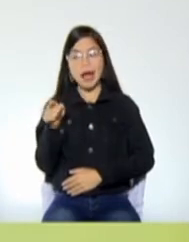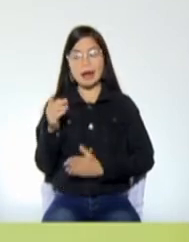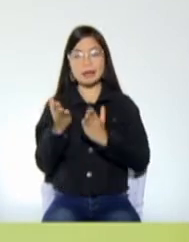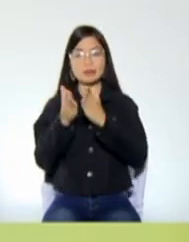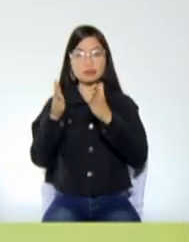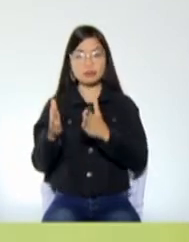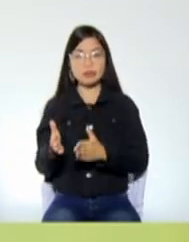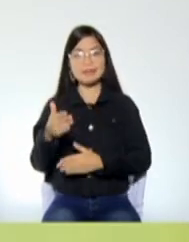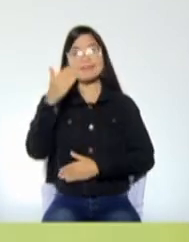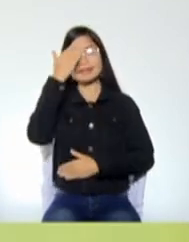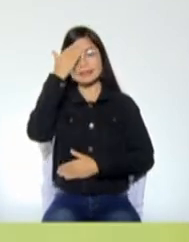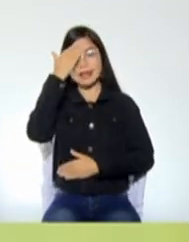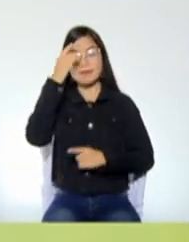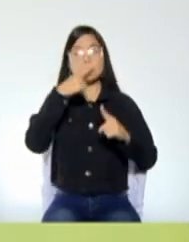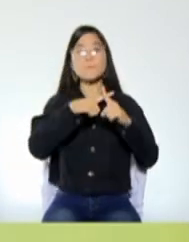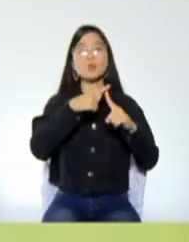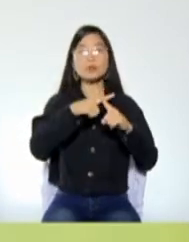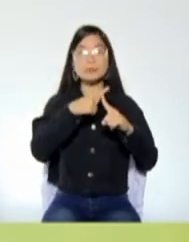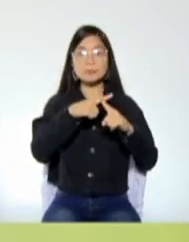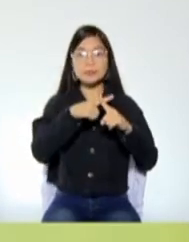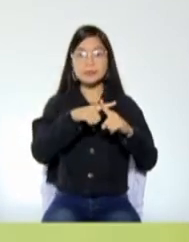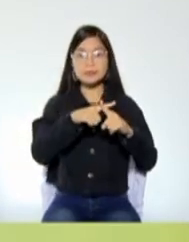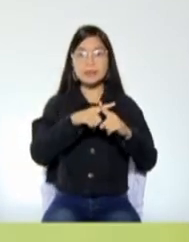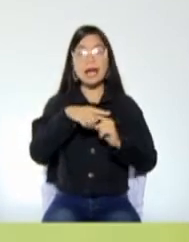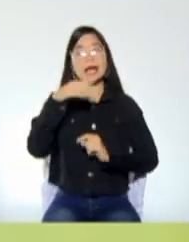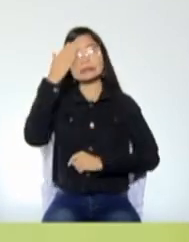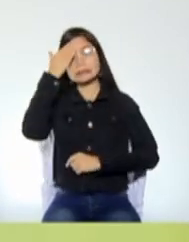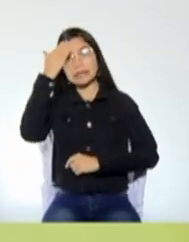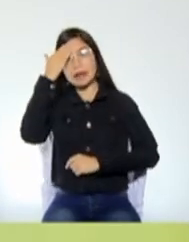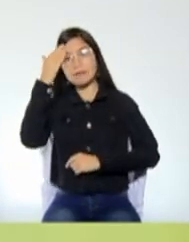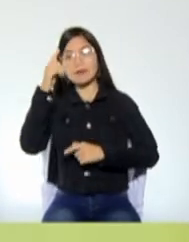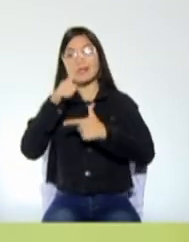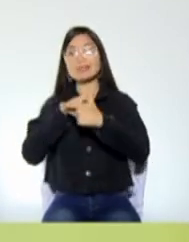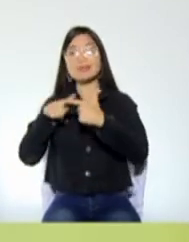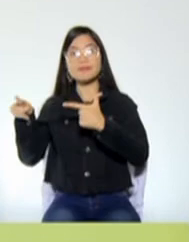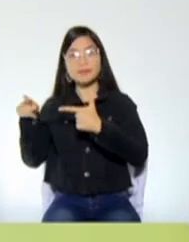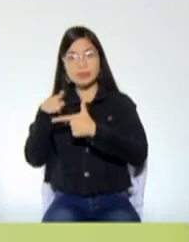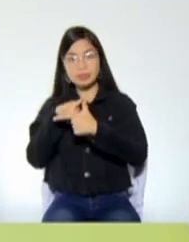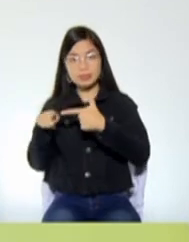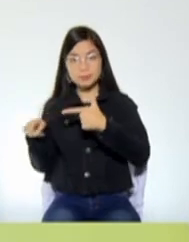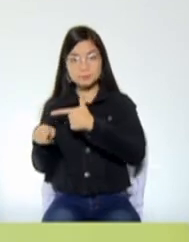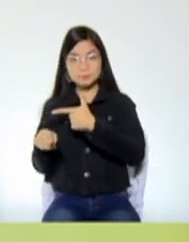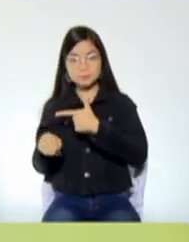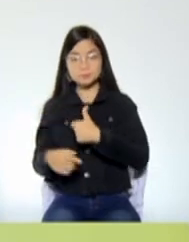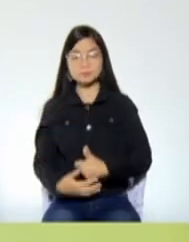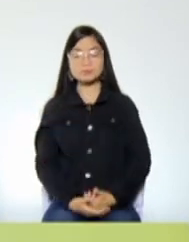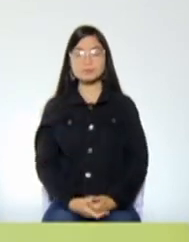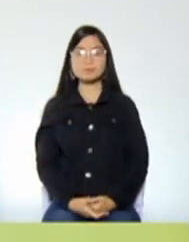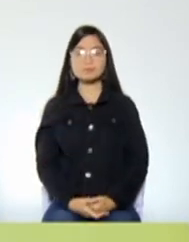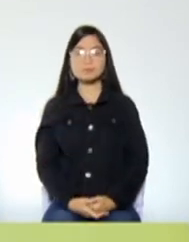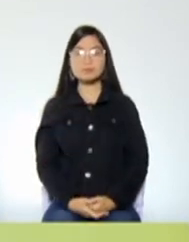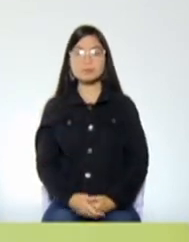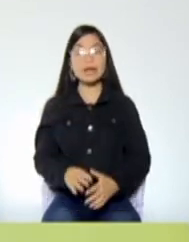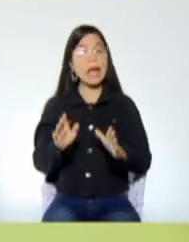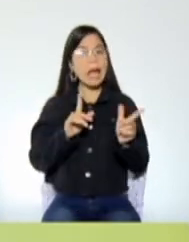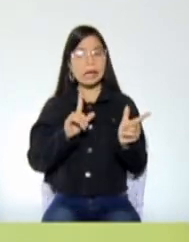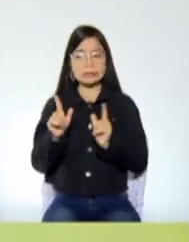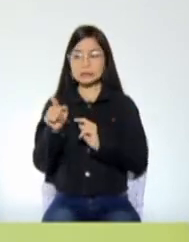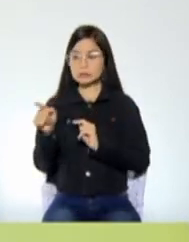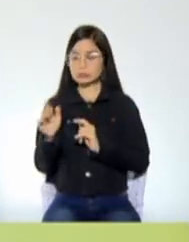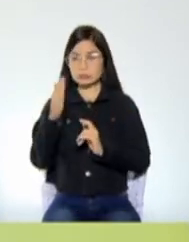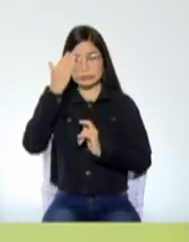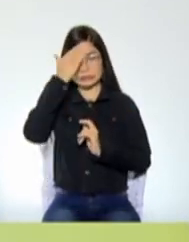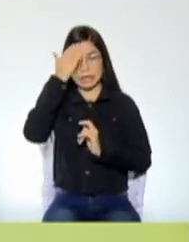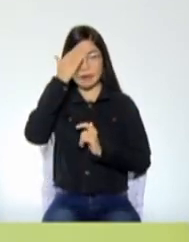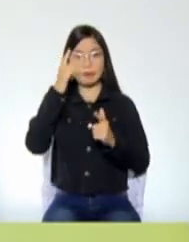lo que son las multiplicaciones y las divisiones. Si no lo hace debemos empezar por allí, pero una vez que comprobamos que las domina, entonces podemos empezar